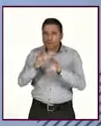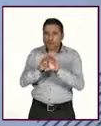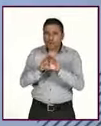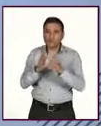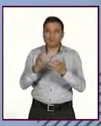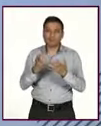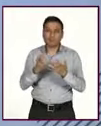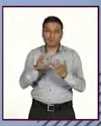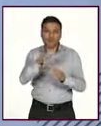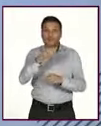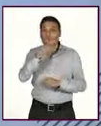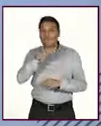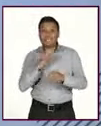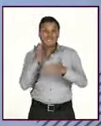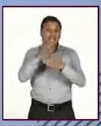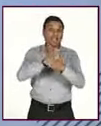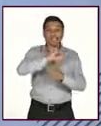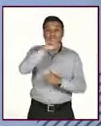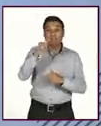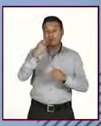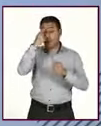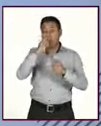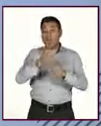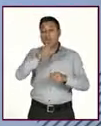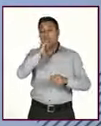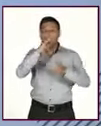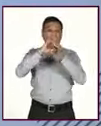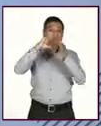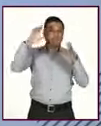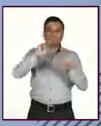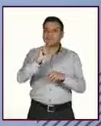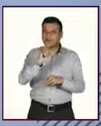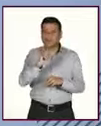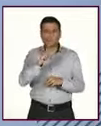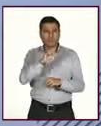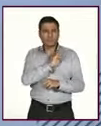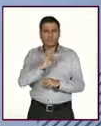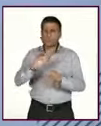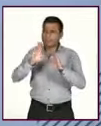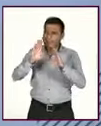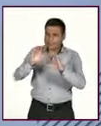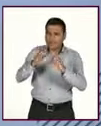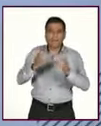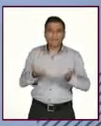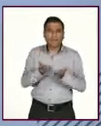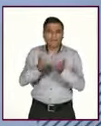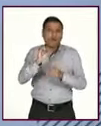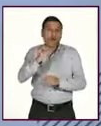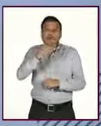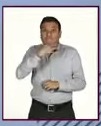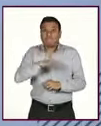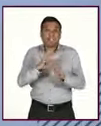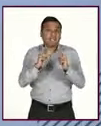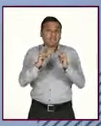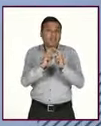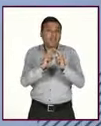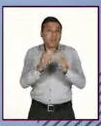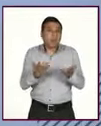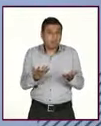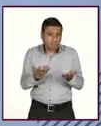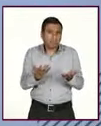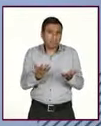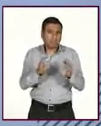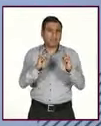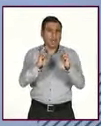¿no? Sino es como cómo convives, vamos a bailar, a veces son religiosas, tener una espiritualidad ayuda, es un